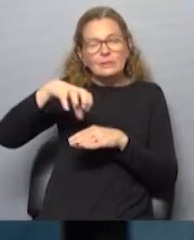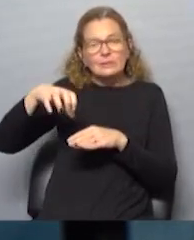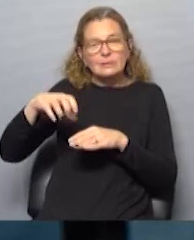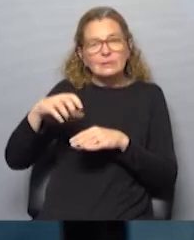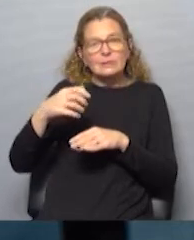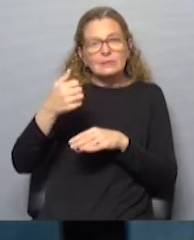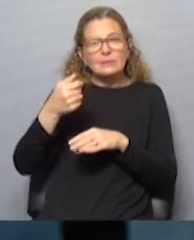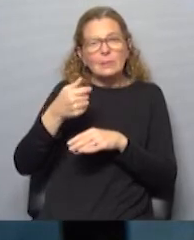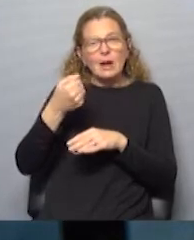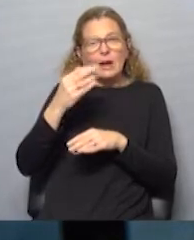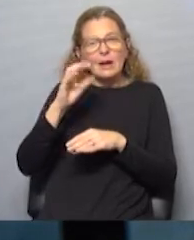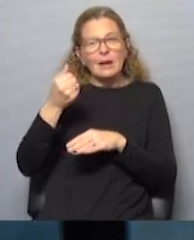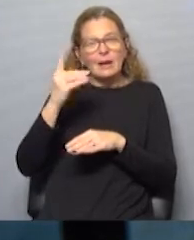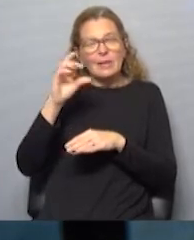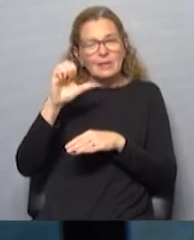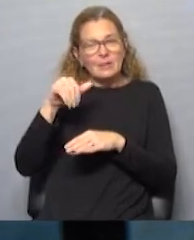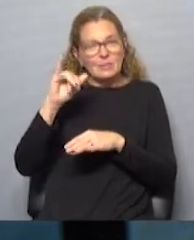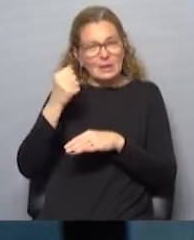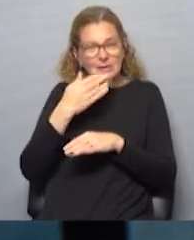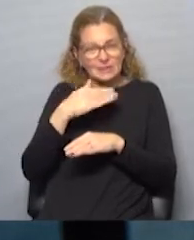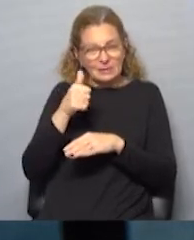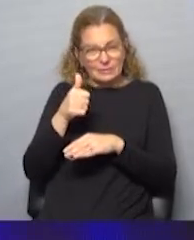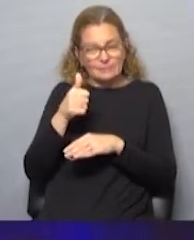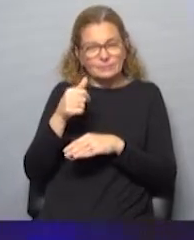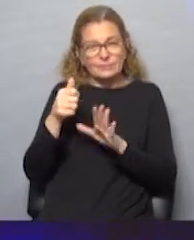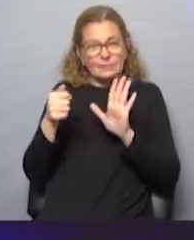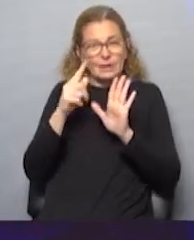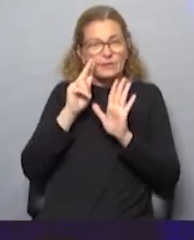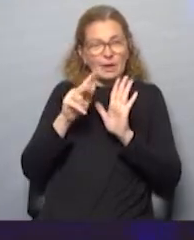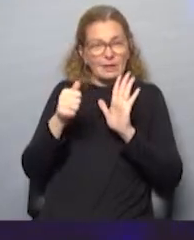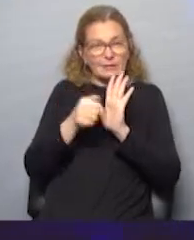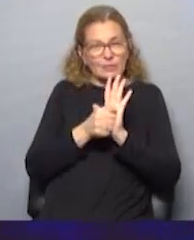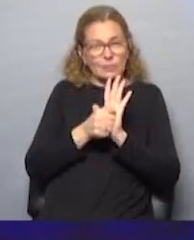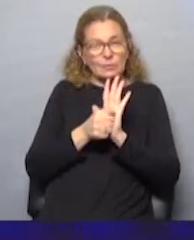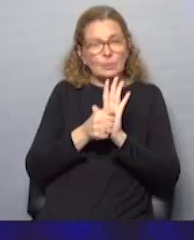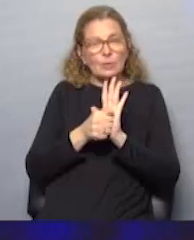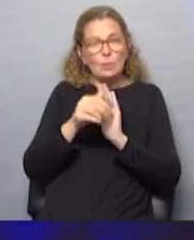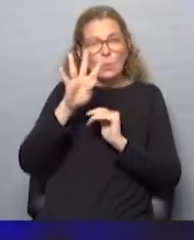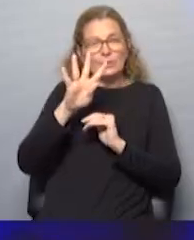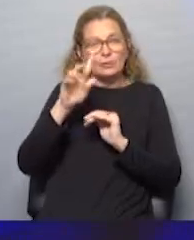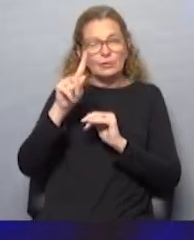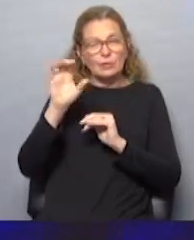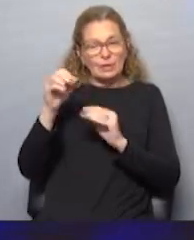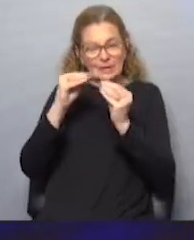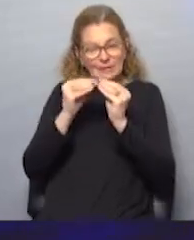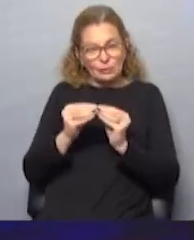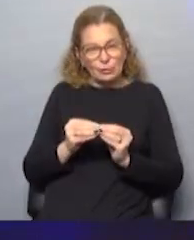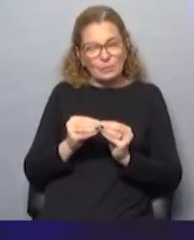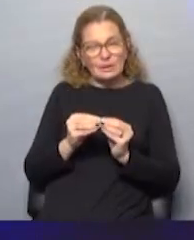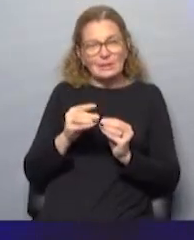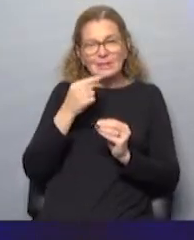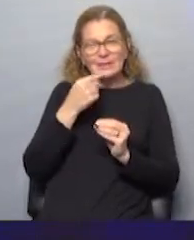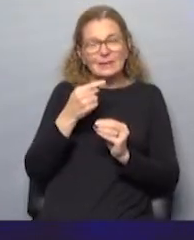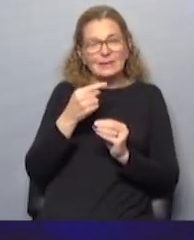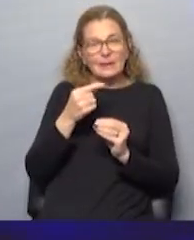academia si uno va al artículo el creo que es el artículo 410 de la rendición de cuentas dice